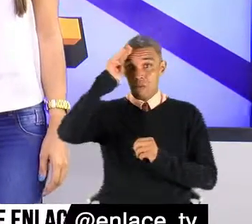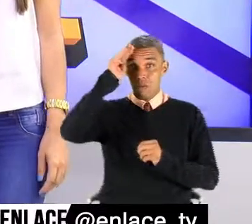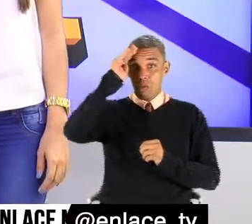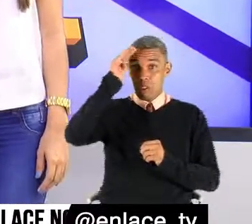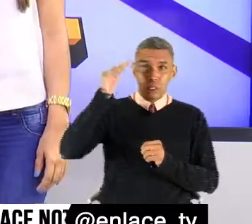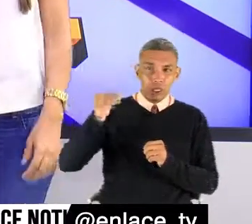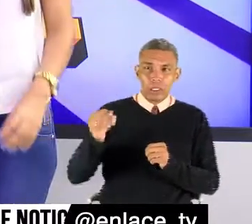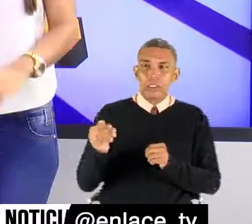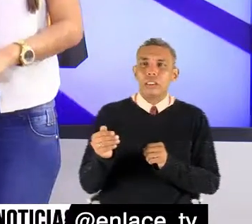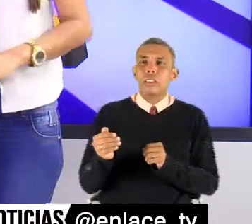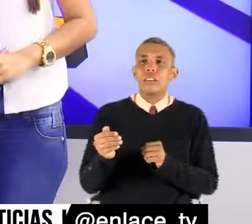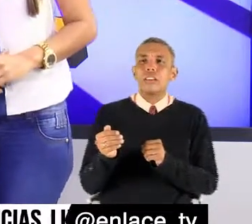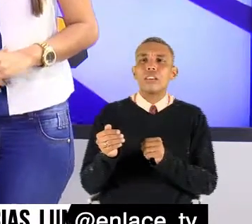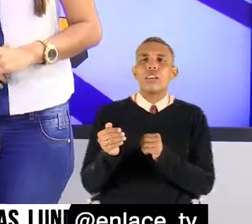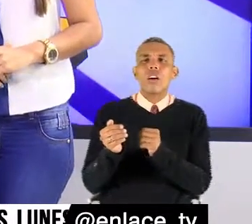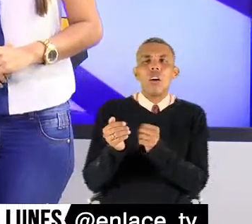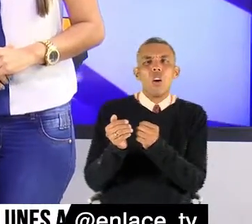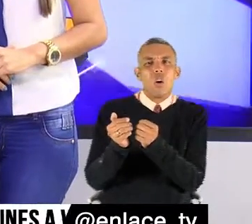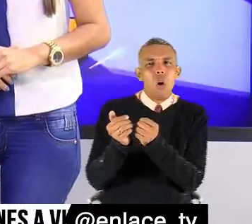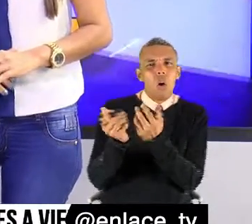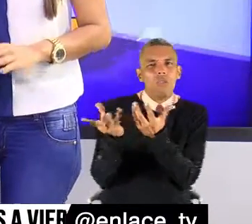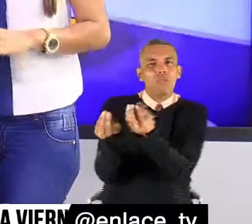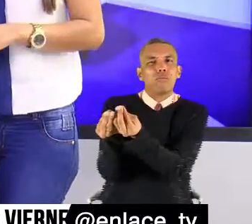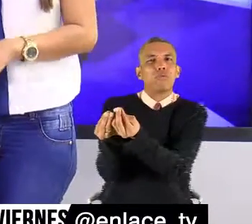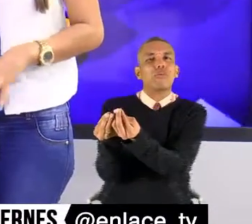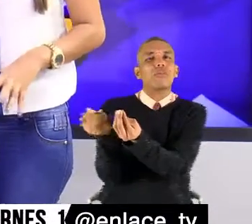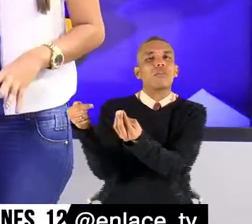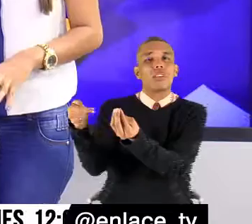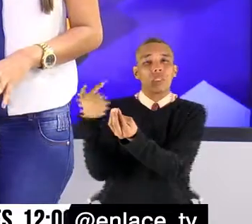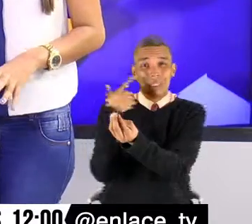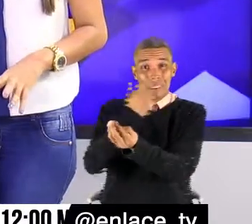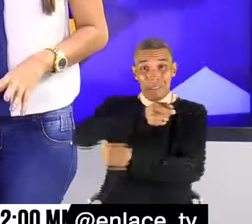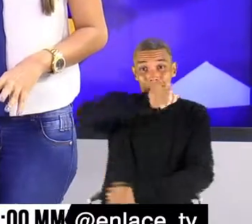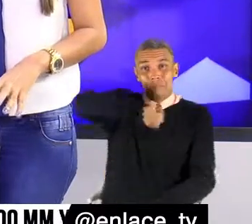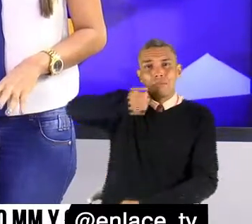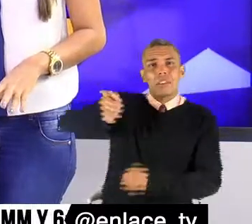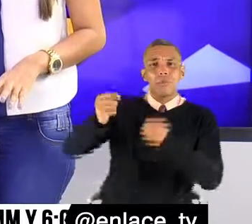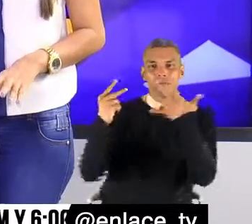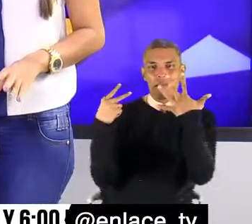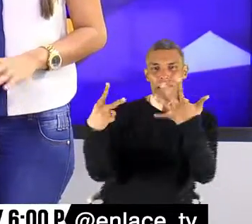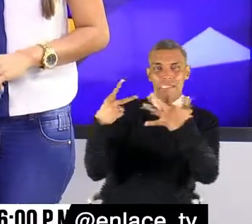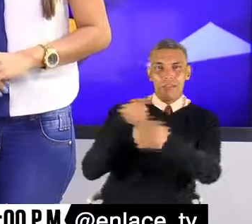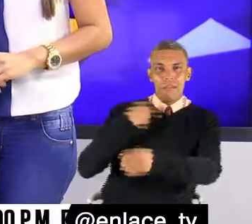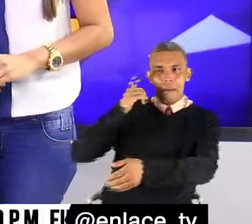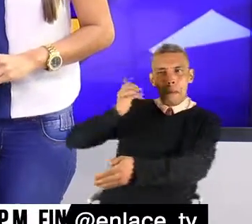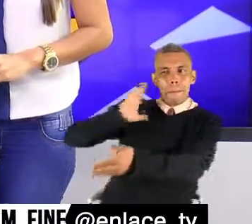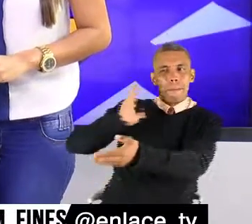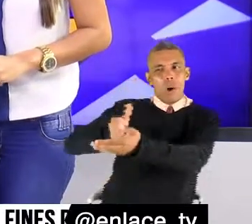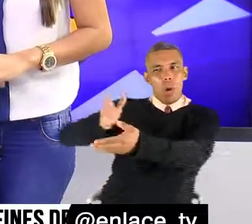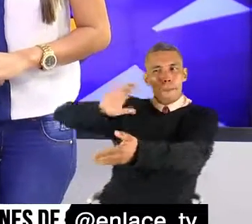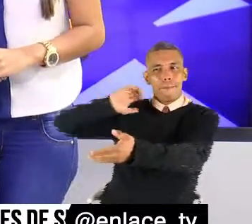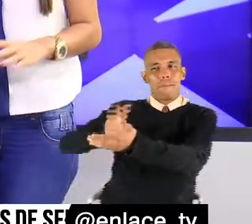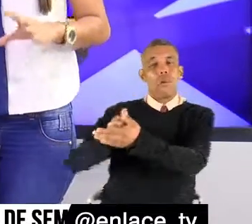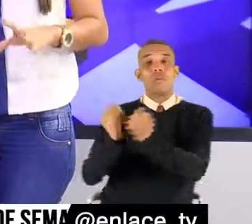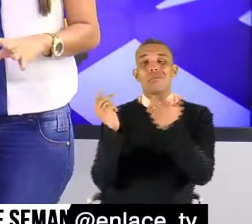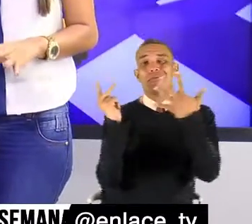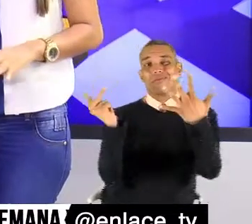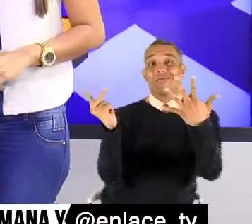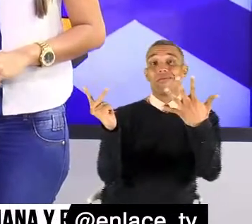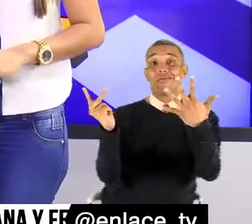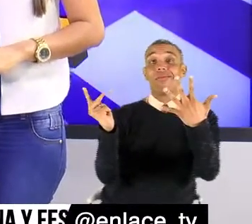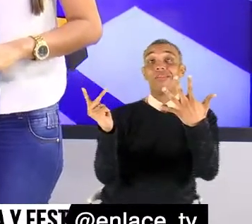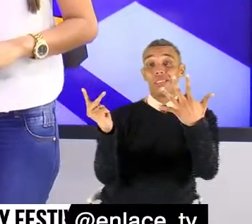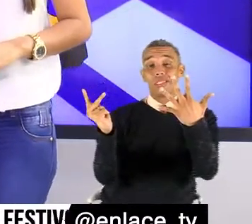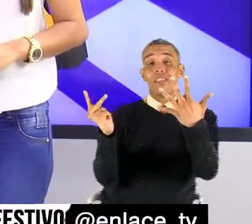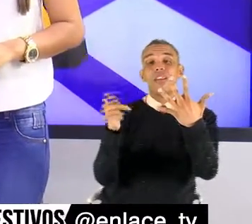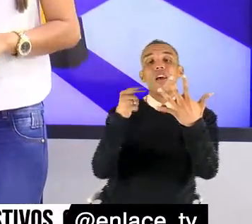7 integrantes conformaban esta organización criminal en Barranca Bermeja y 4 de ellas eran mujeres. Reporte de